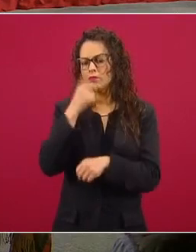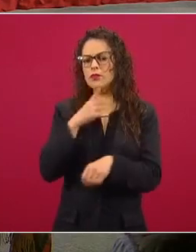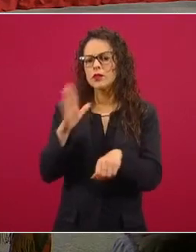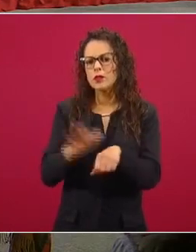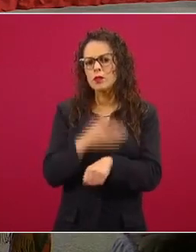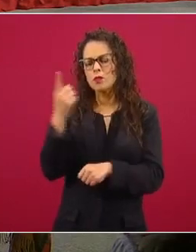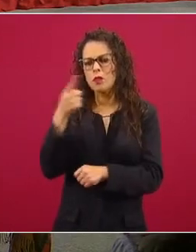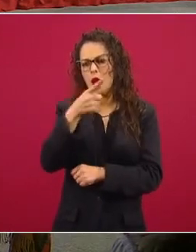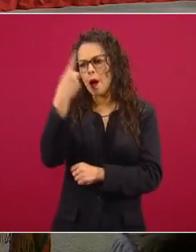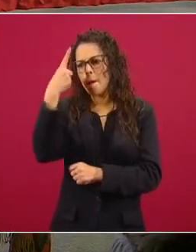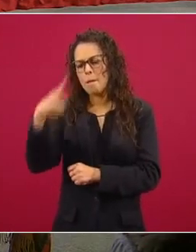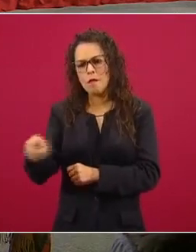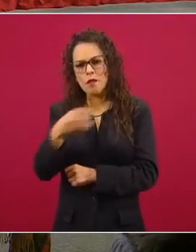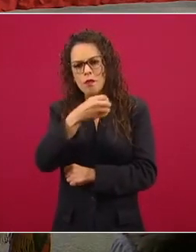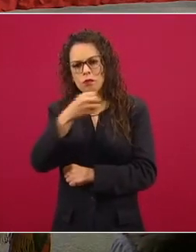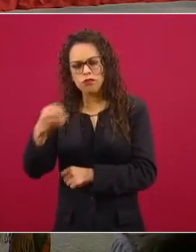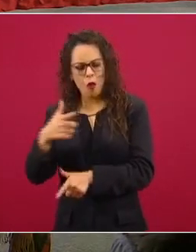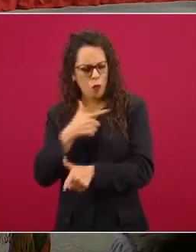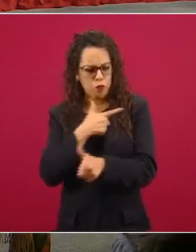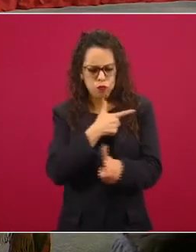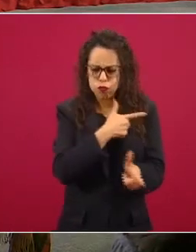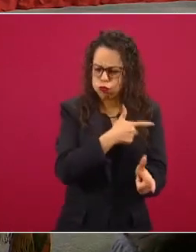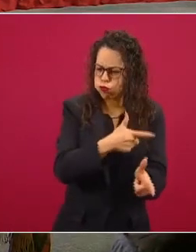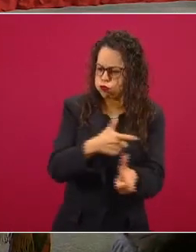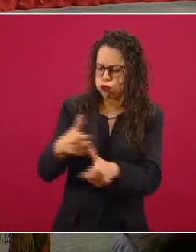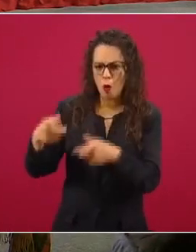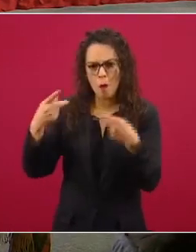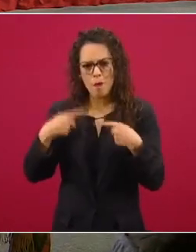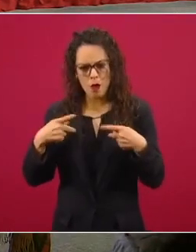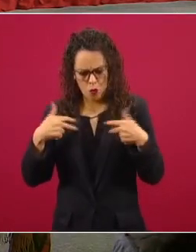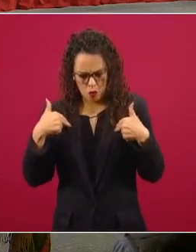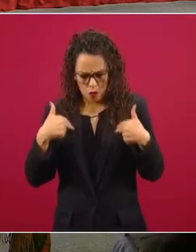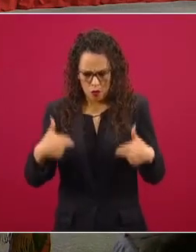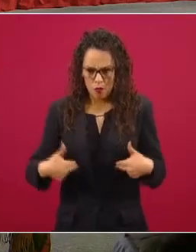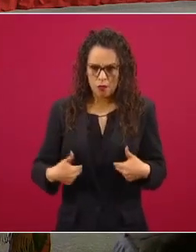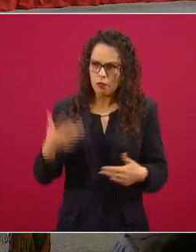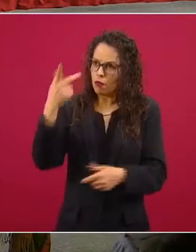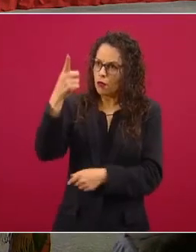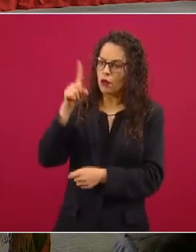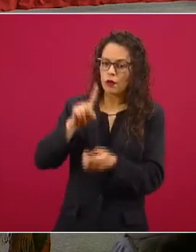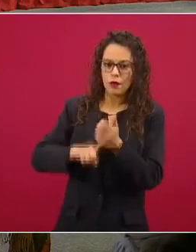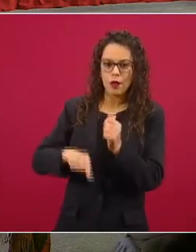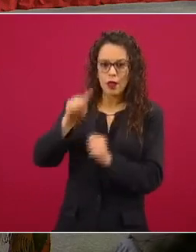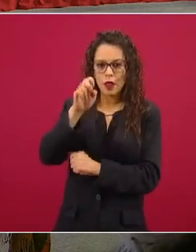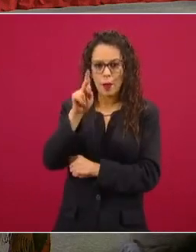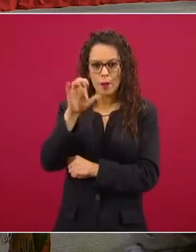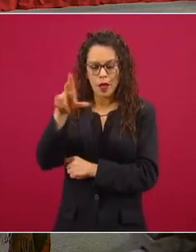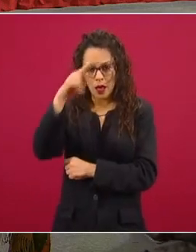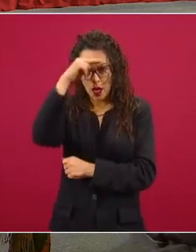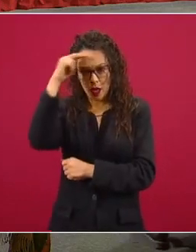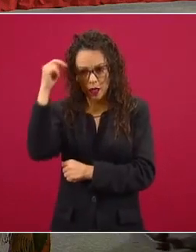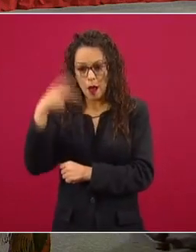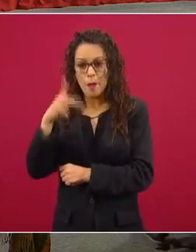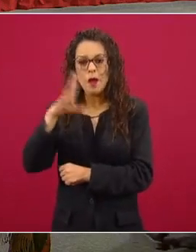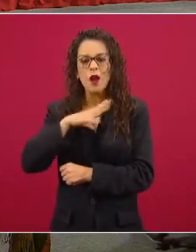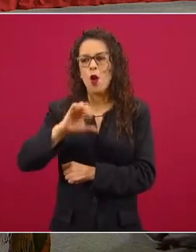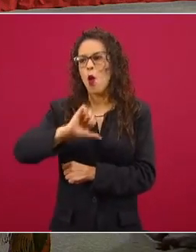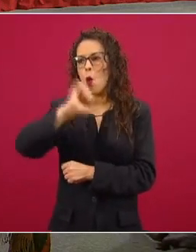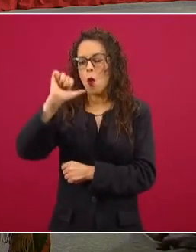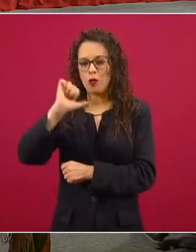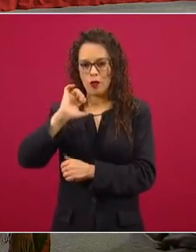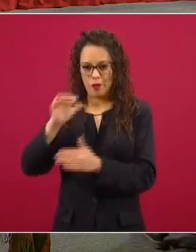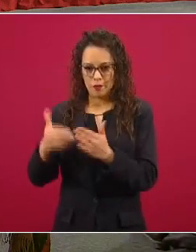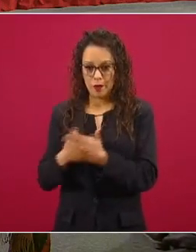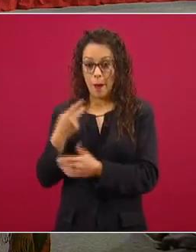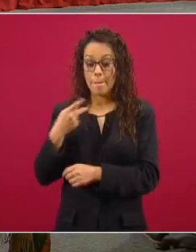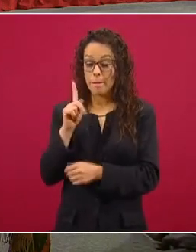Nayarit. Pero hay uno que es del día siguiente, pero en fin. La estrategia